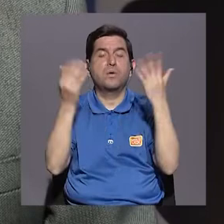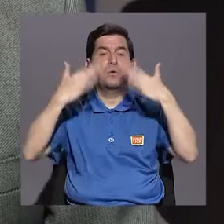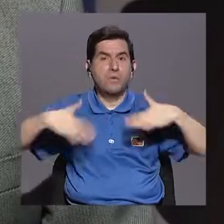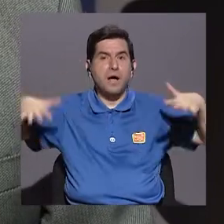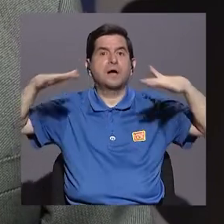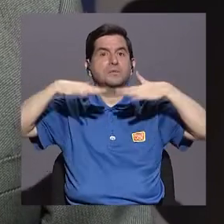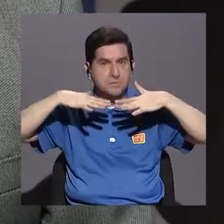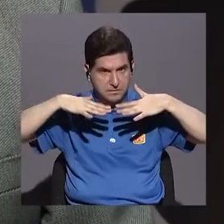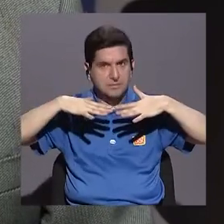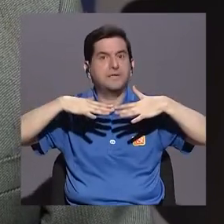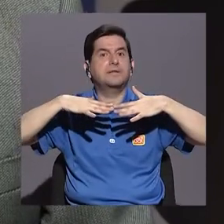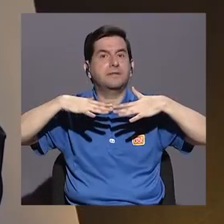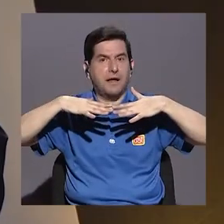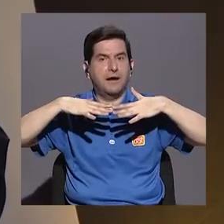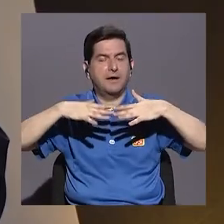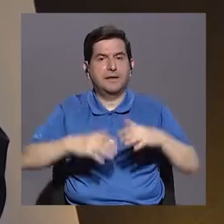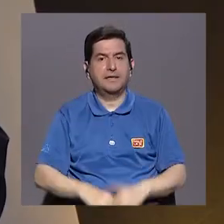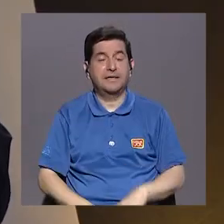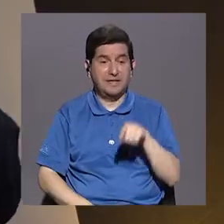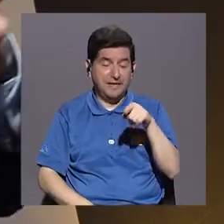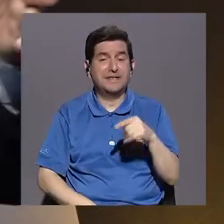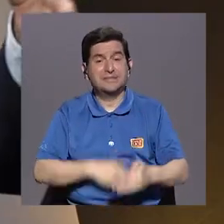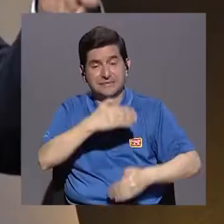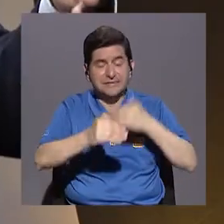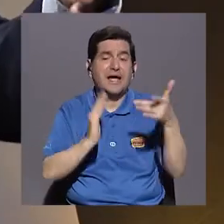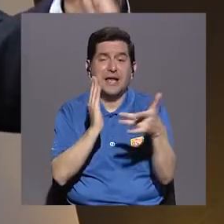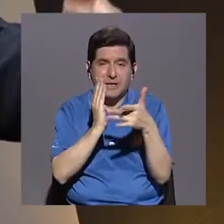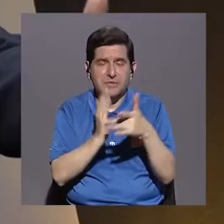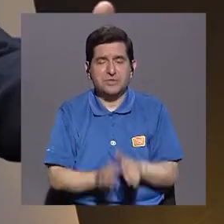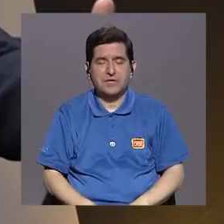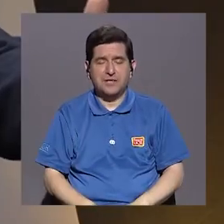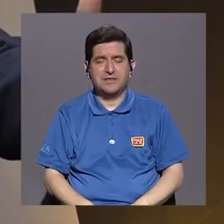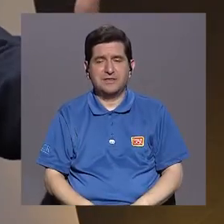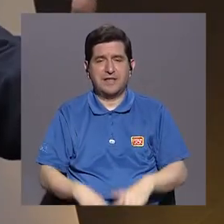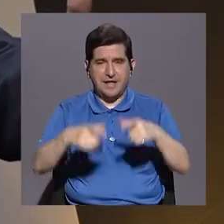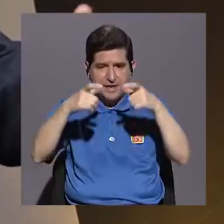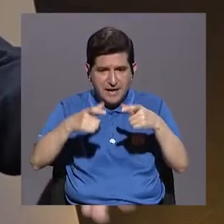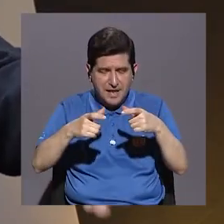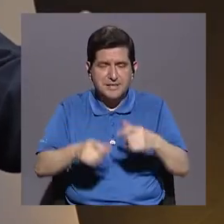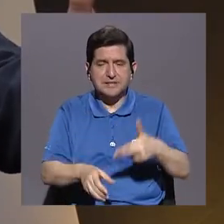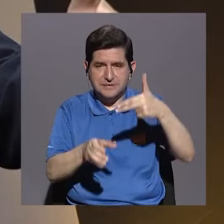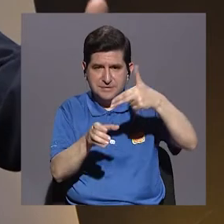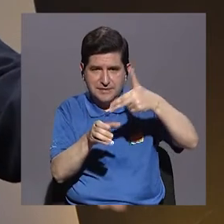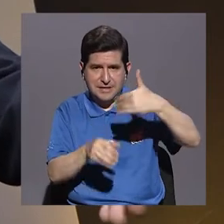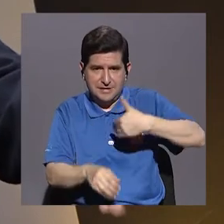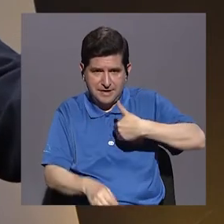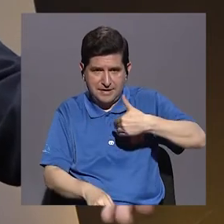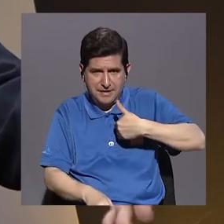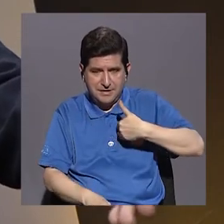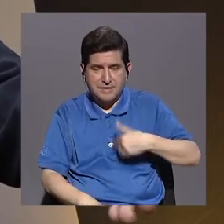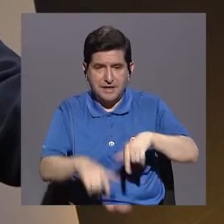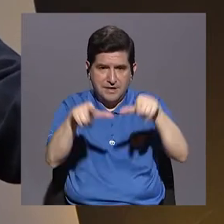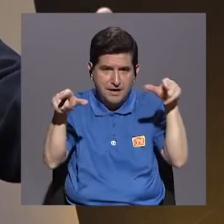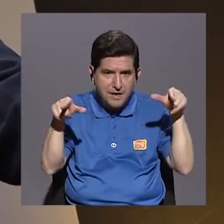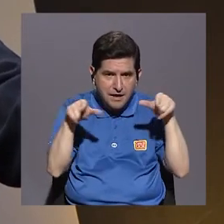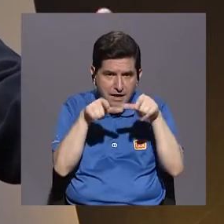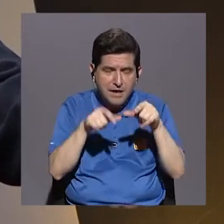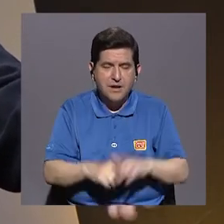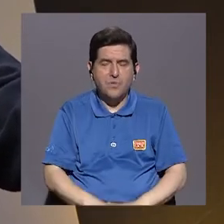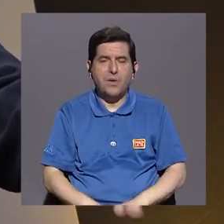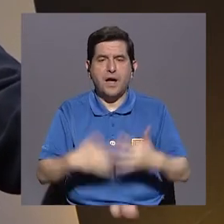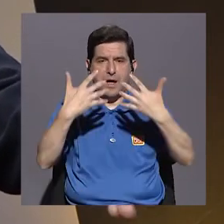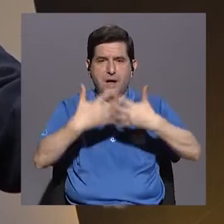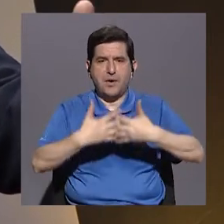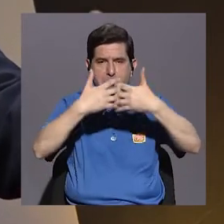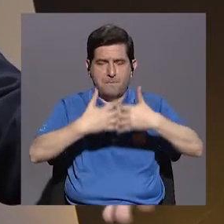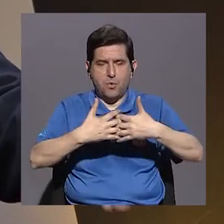costo ambiental bueno de combustible que está en el negocio el sitio que ocupa el motor de